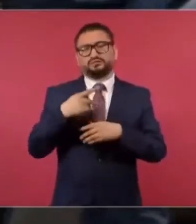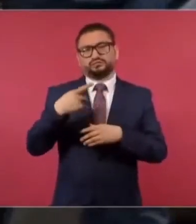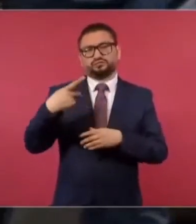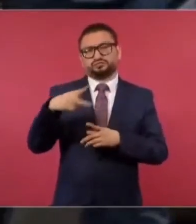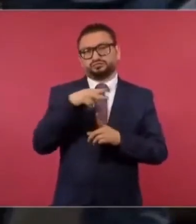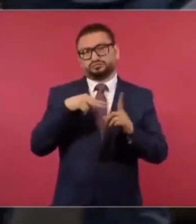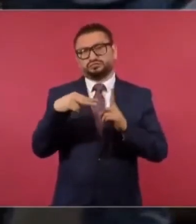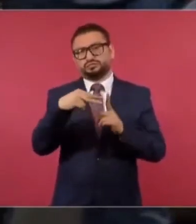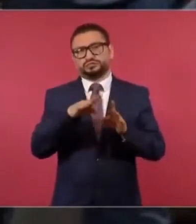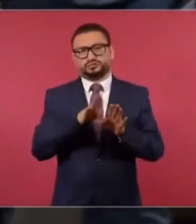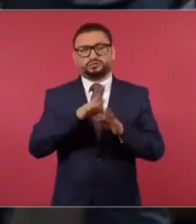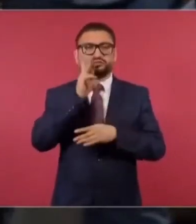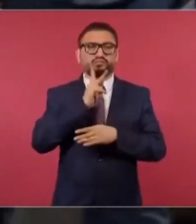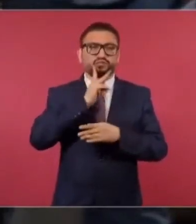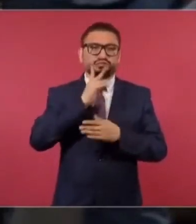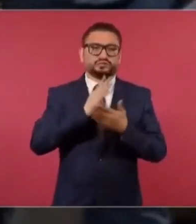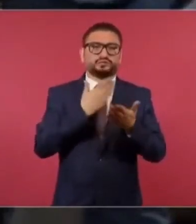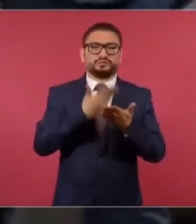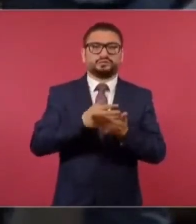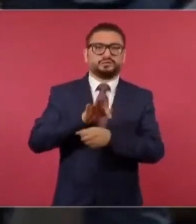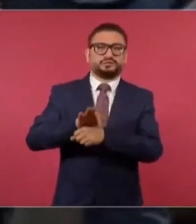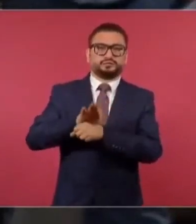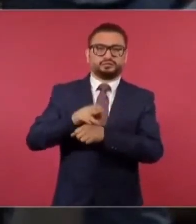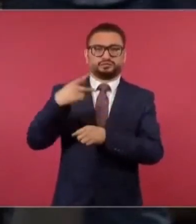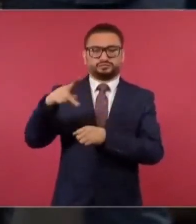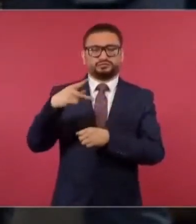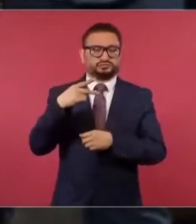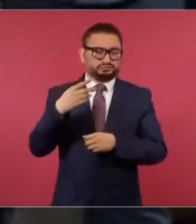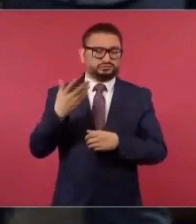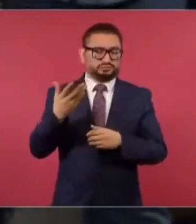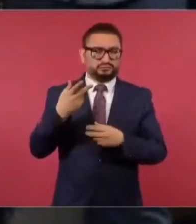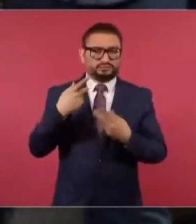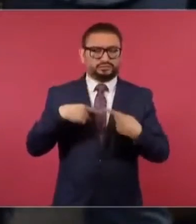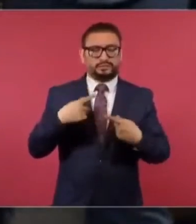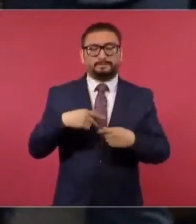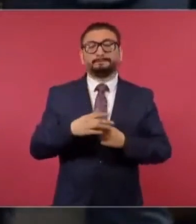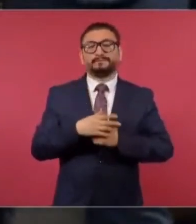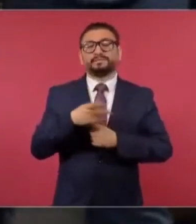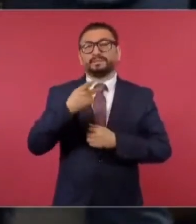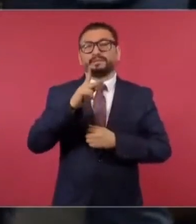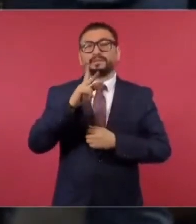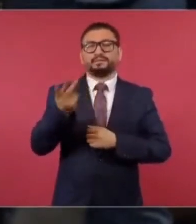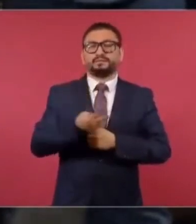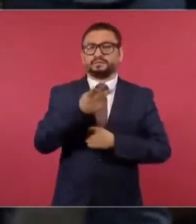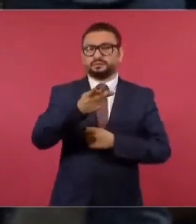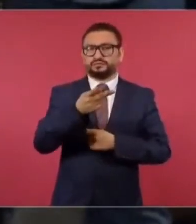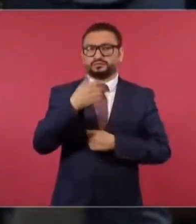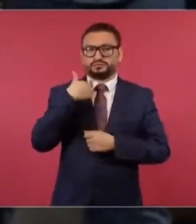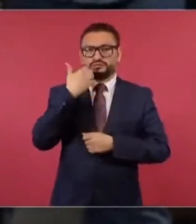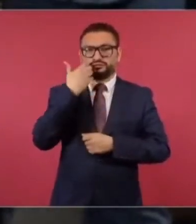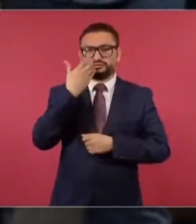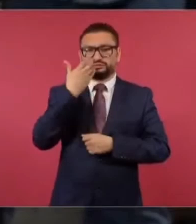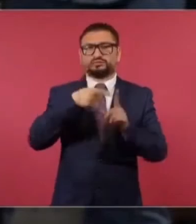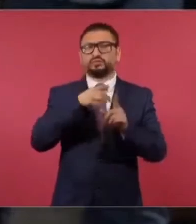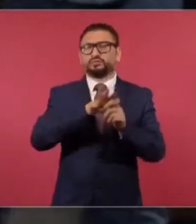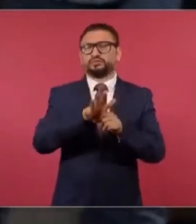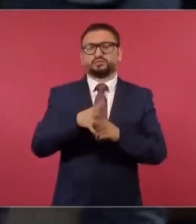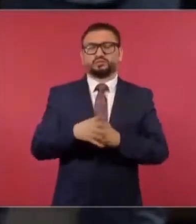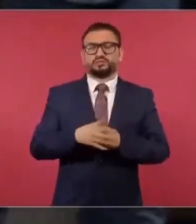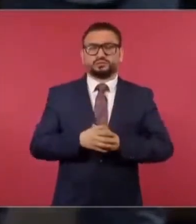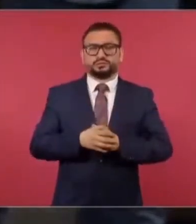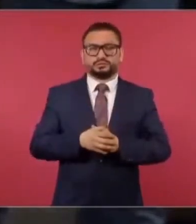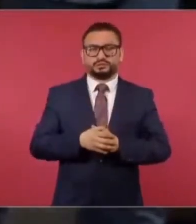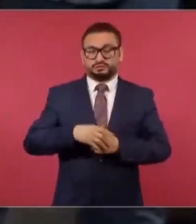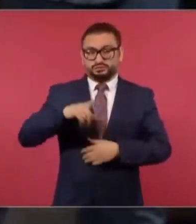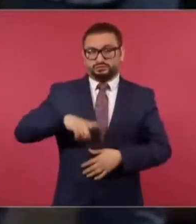perspectiva, ofrecer pruebas en favor de su cliente. Mi pregunta va encaminada a cuál sería